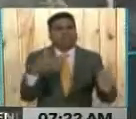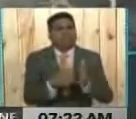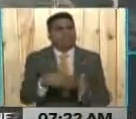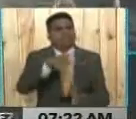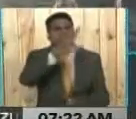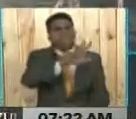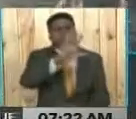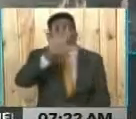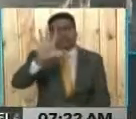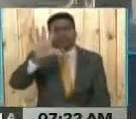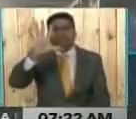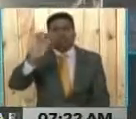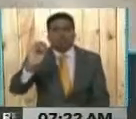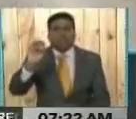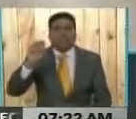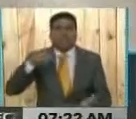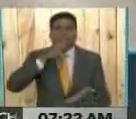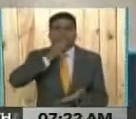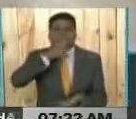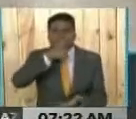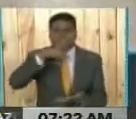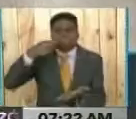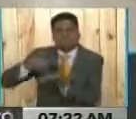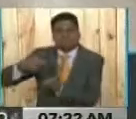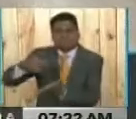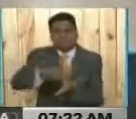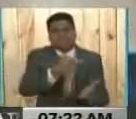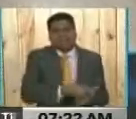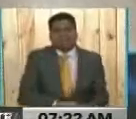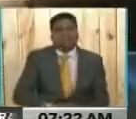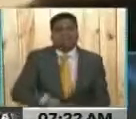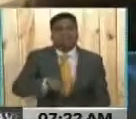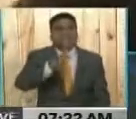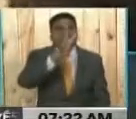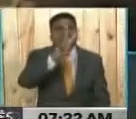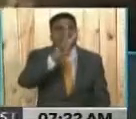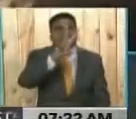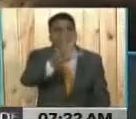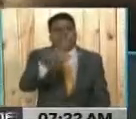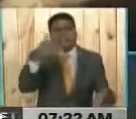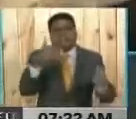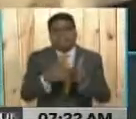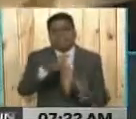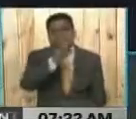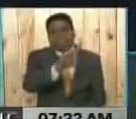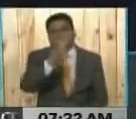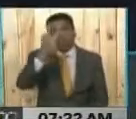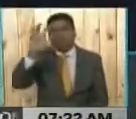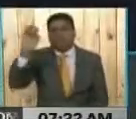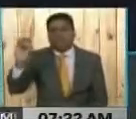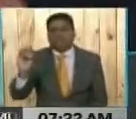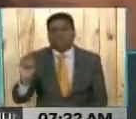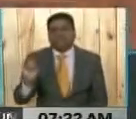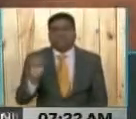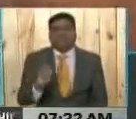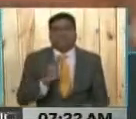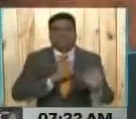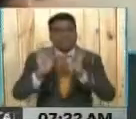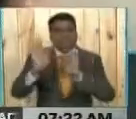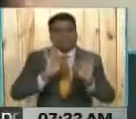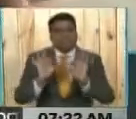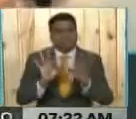12.350 pensiones, el presidente Nicolás Maduro acaba de otorgar 3.120 pensiones por la vía especial. Estamos hablando de artesanos,